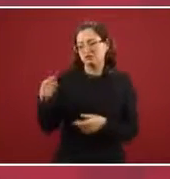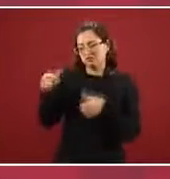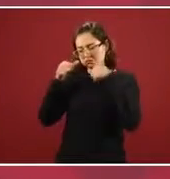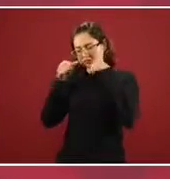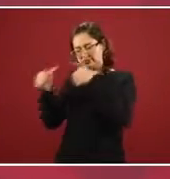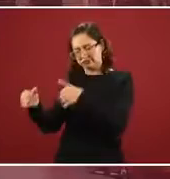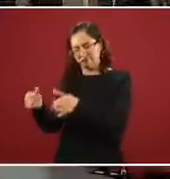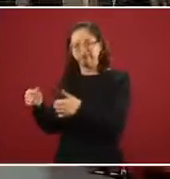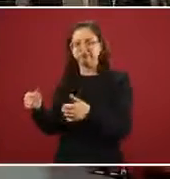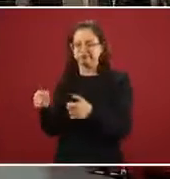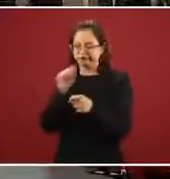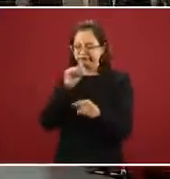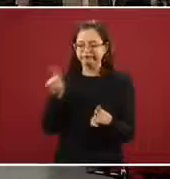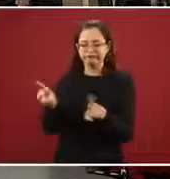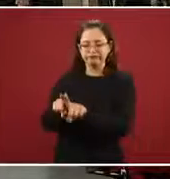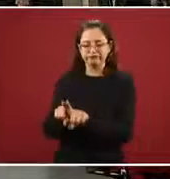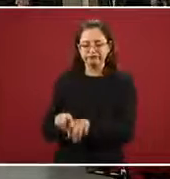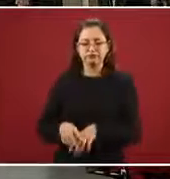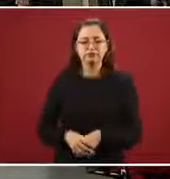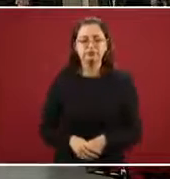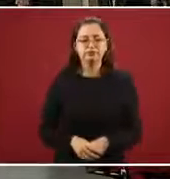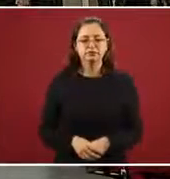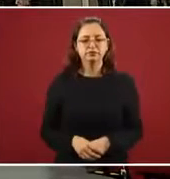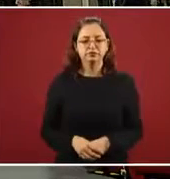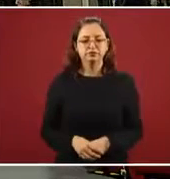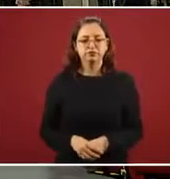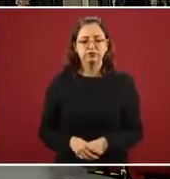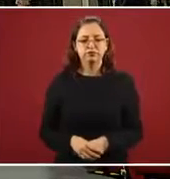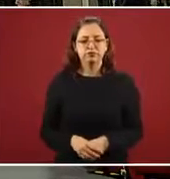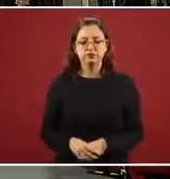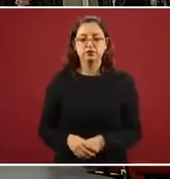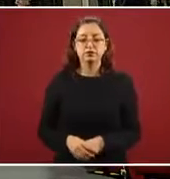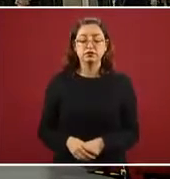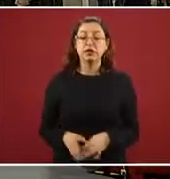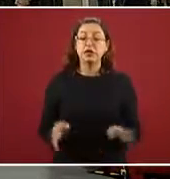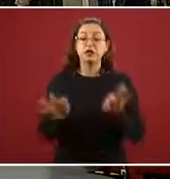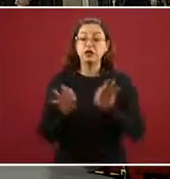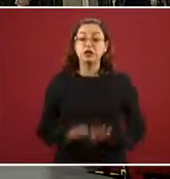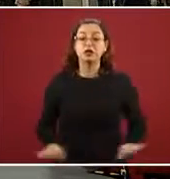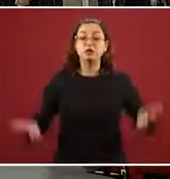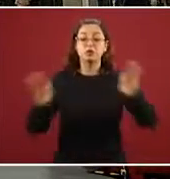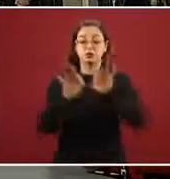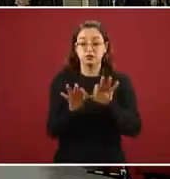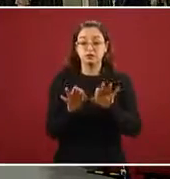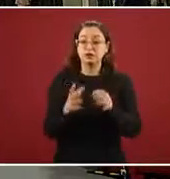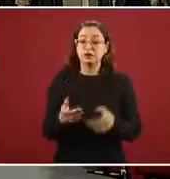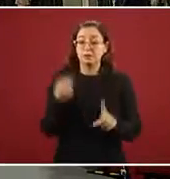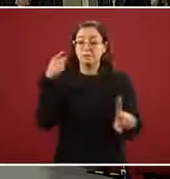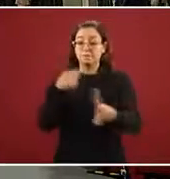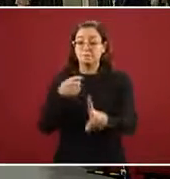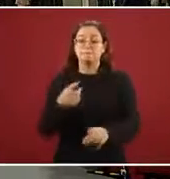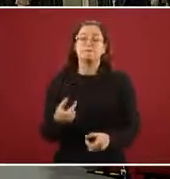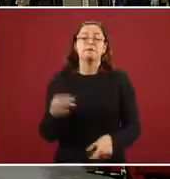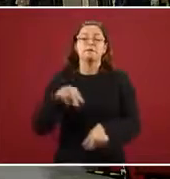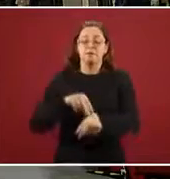social. El propósito es que no se cobre, que sea gratuito